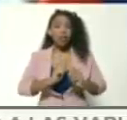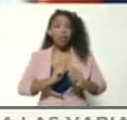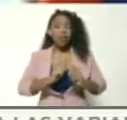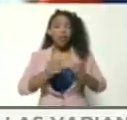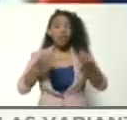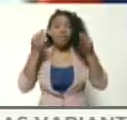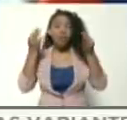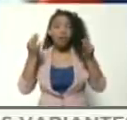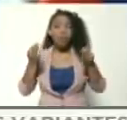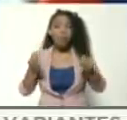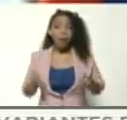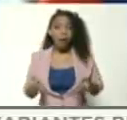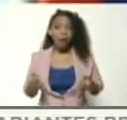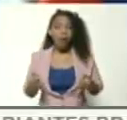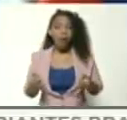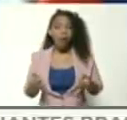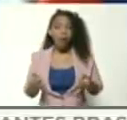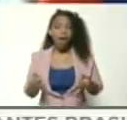formal,